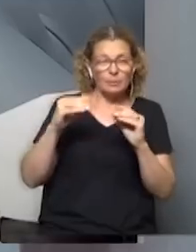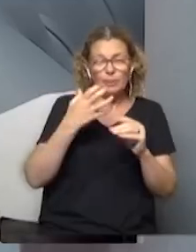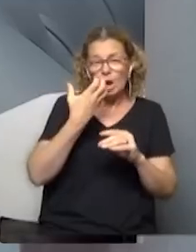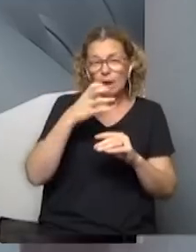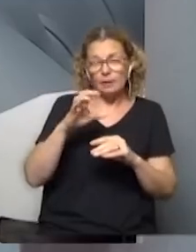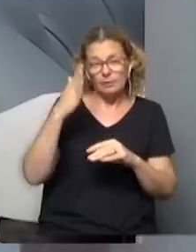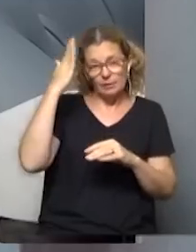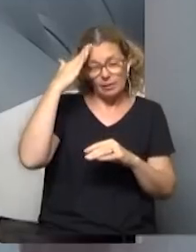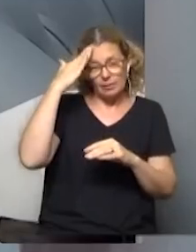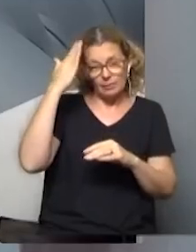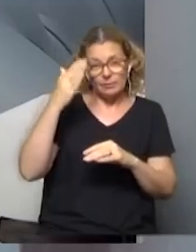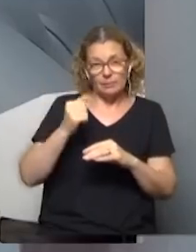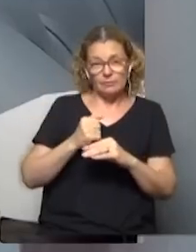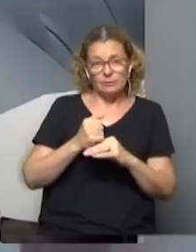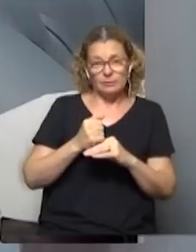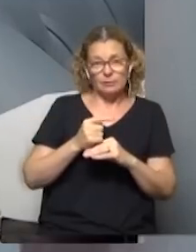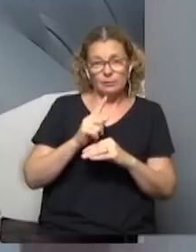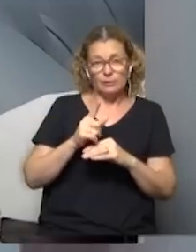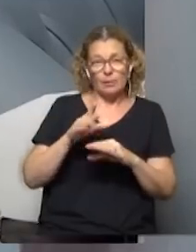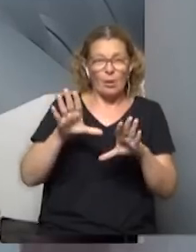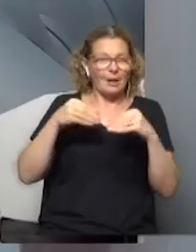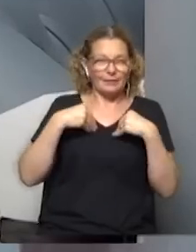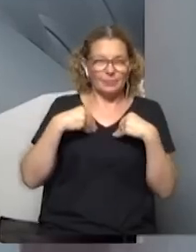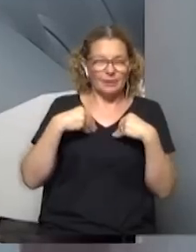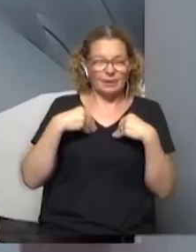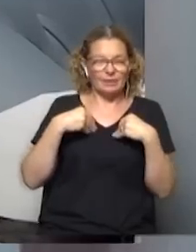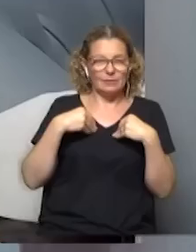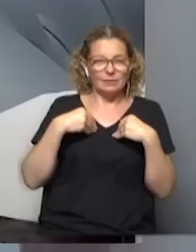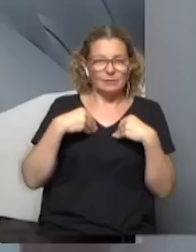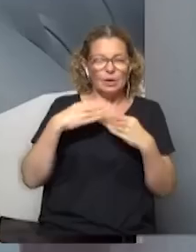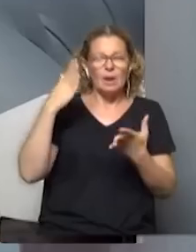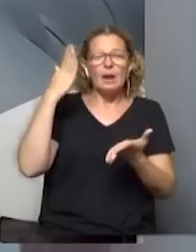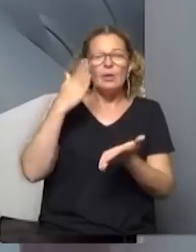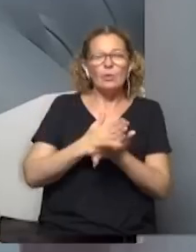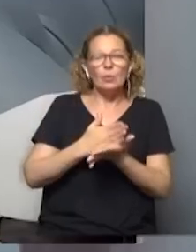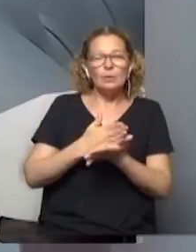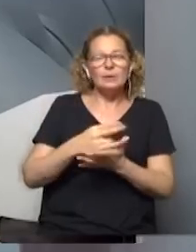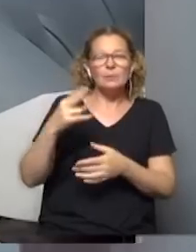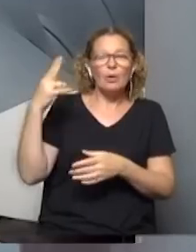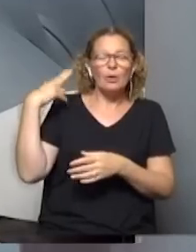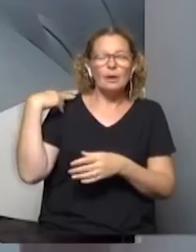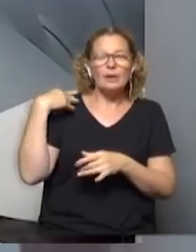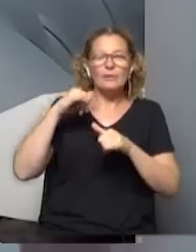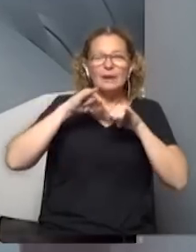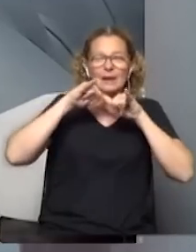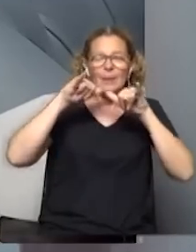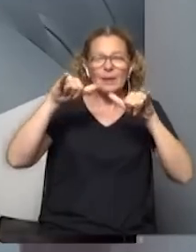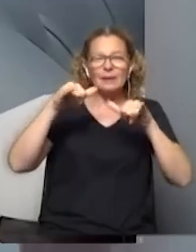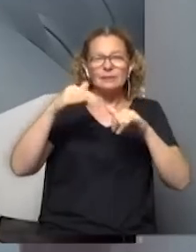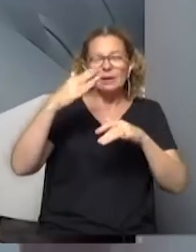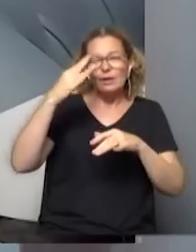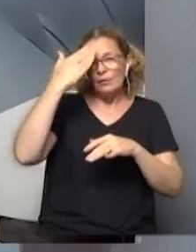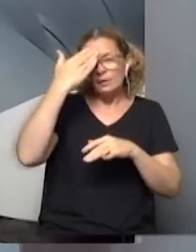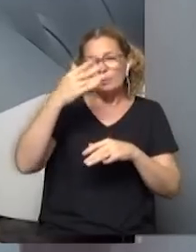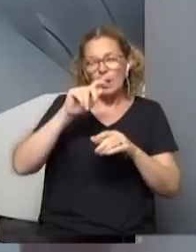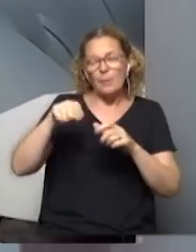gritos sabremos no vamos a permitir el último jefe de campaña del frente amplio